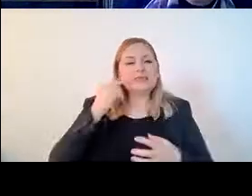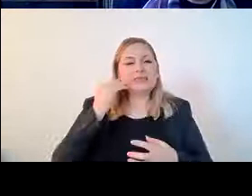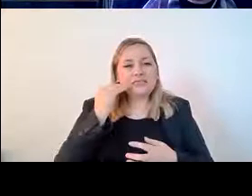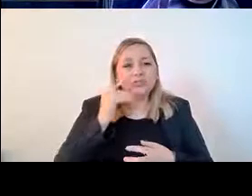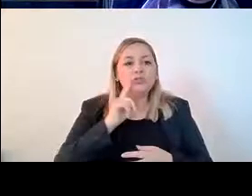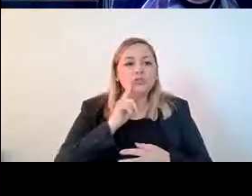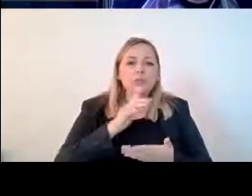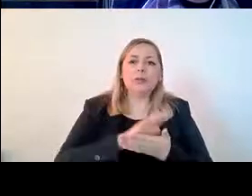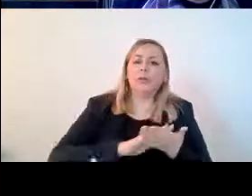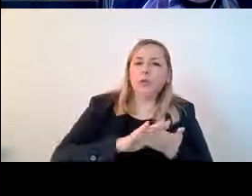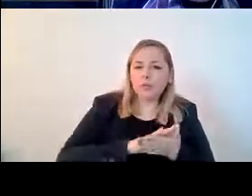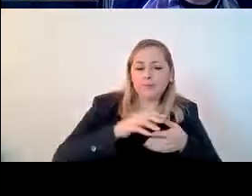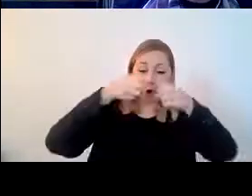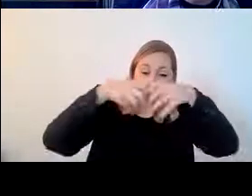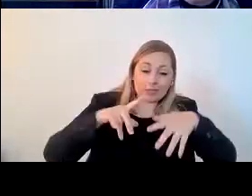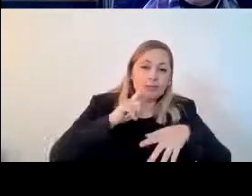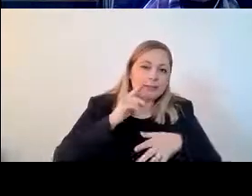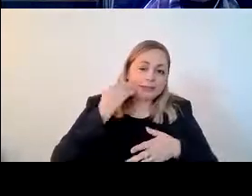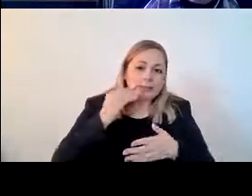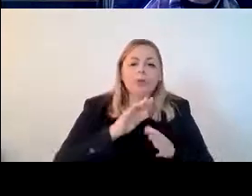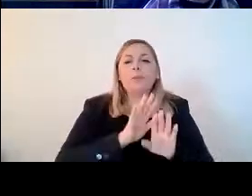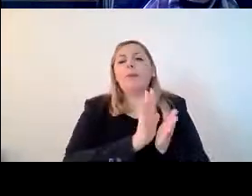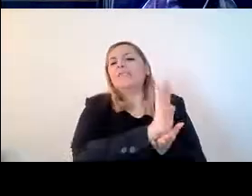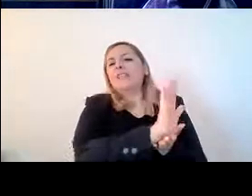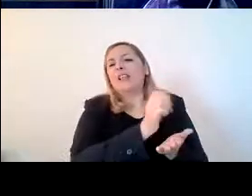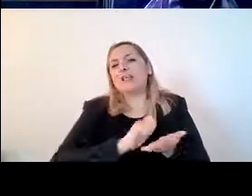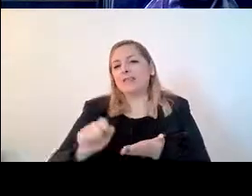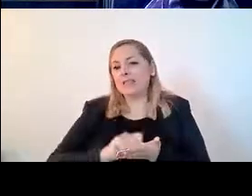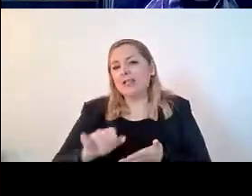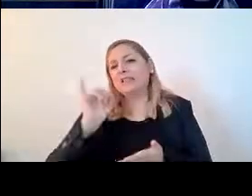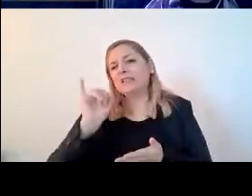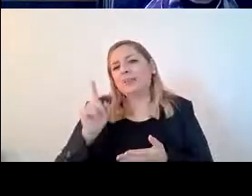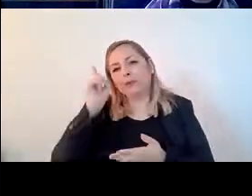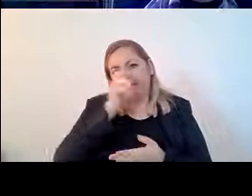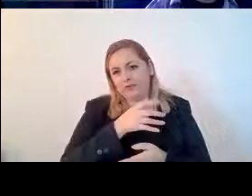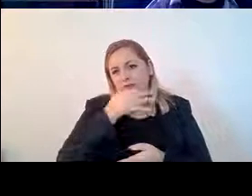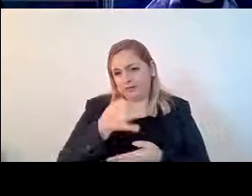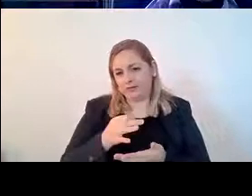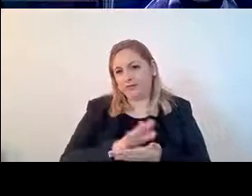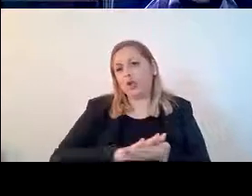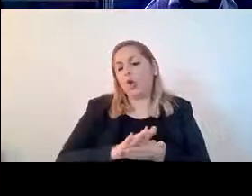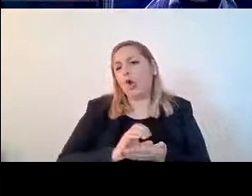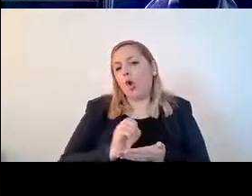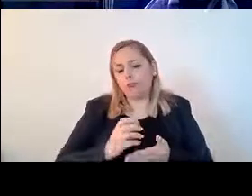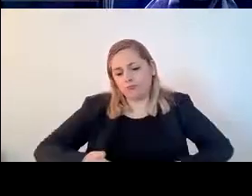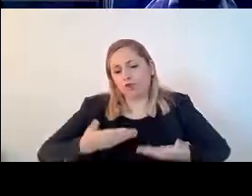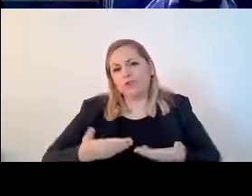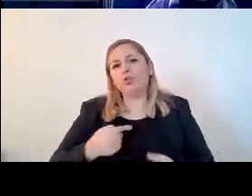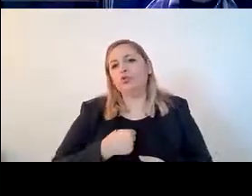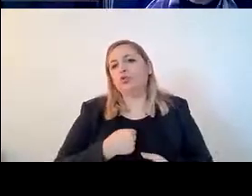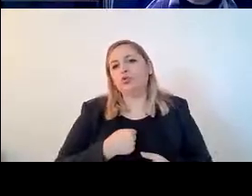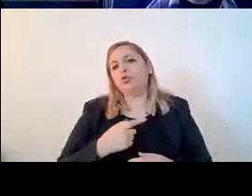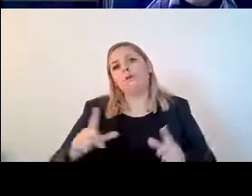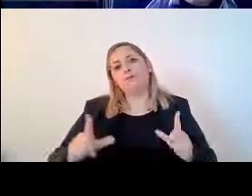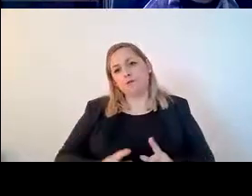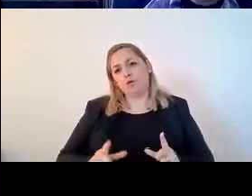ejemplo, para evitar las tareas, como siempre, esto es muy difícil. O en términos de motivación, soy demasiado